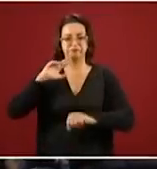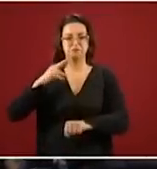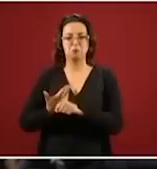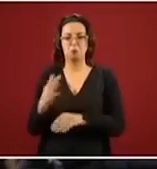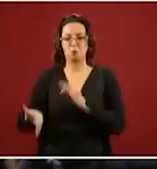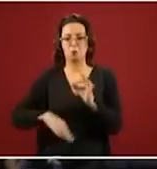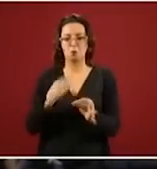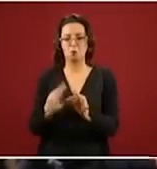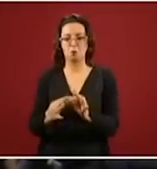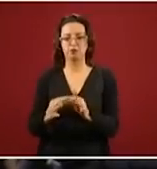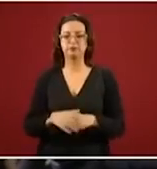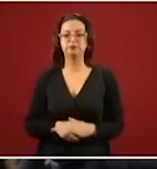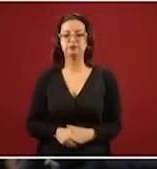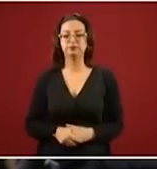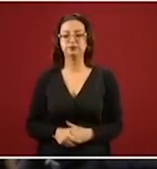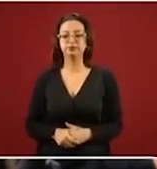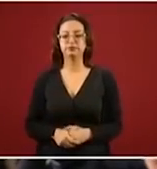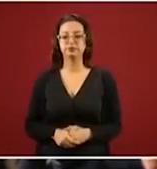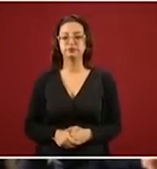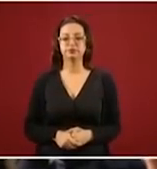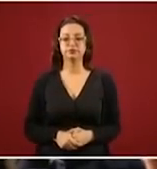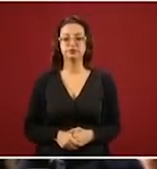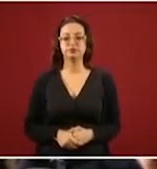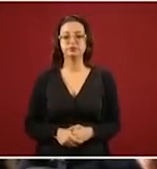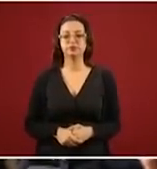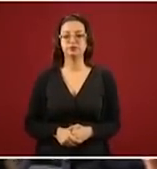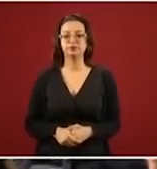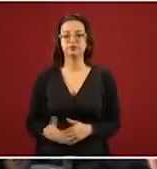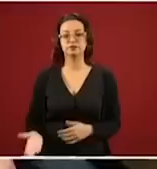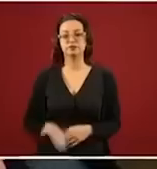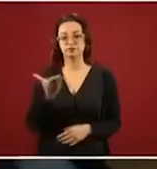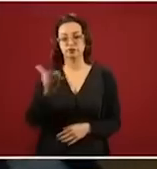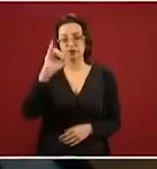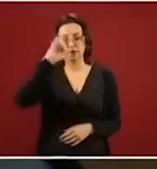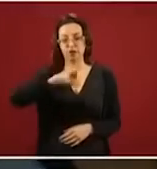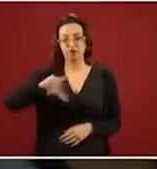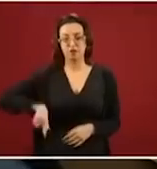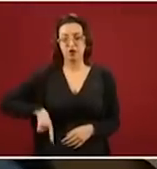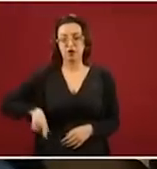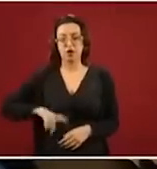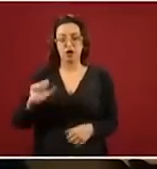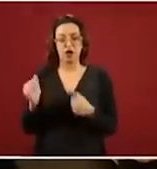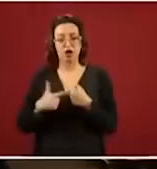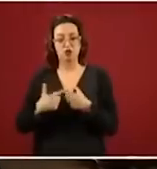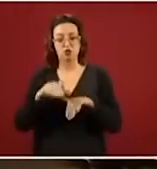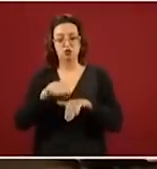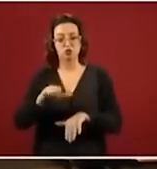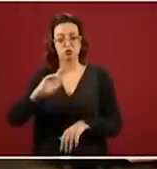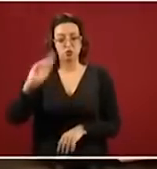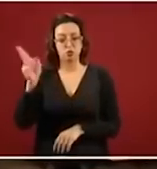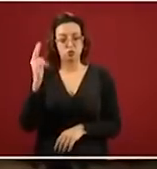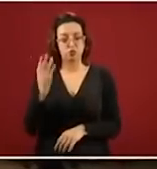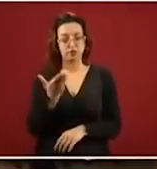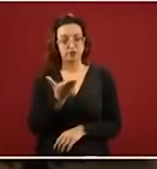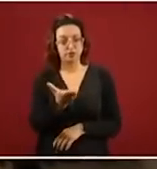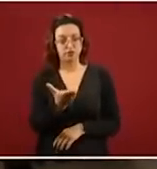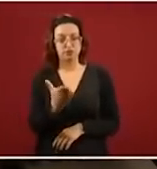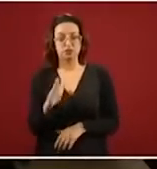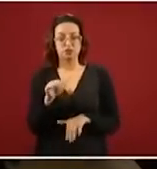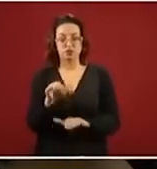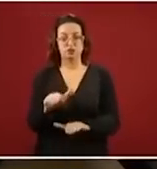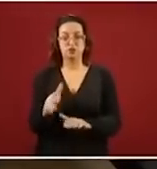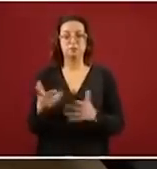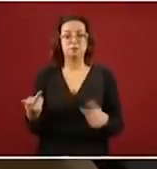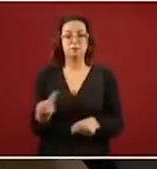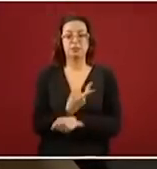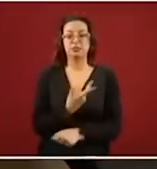creo que es la jefa de gobierno tenía algo que comentar sobre las universidades no un poco sobre esta situación